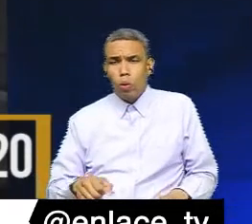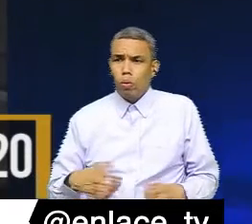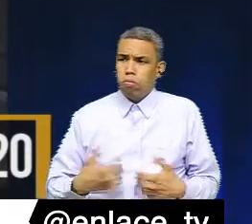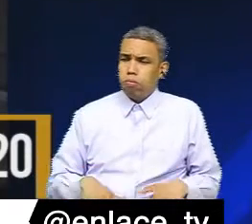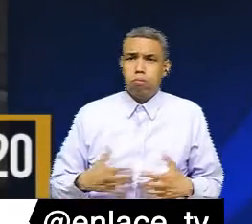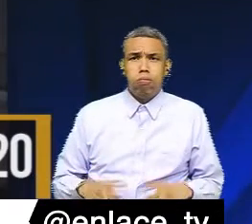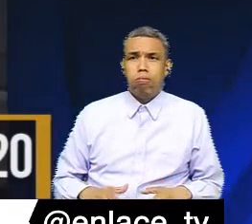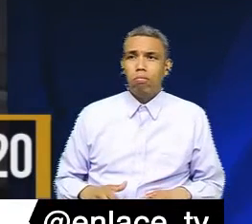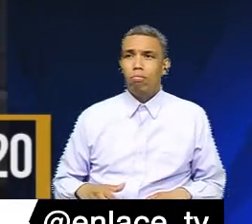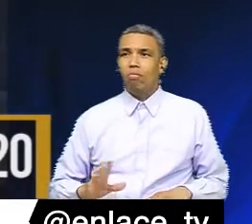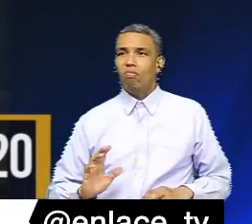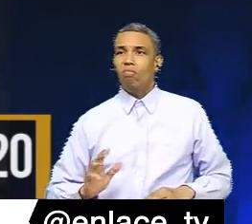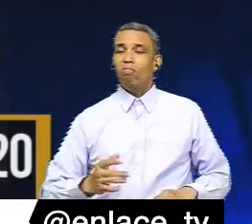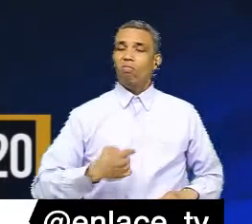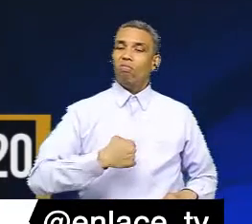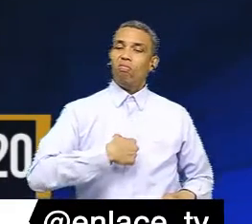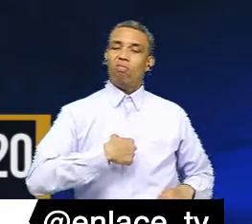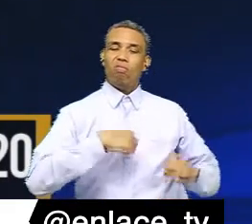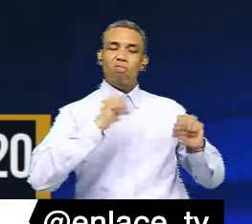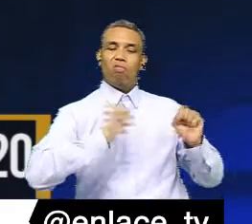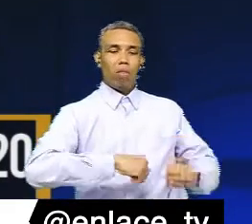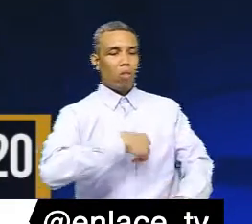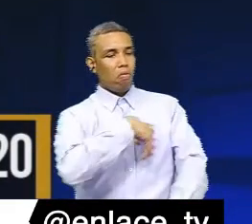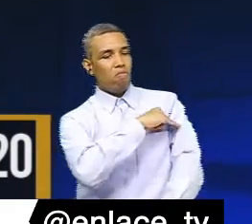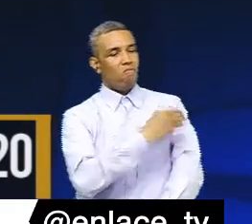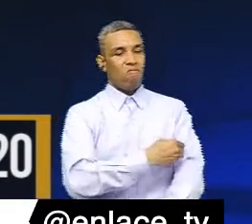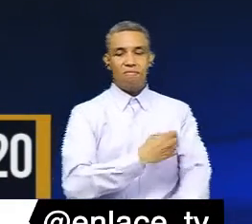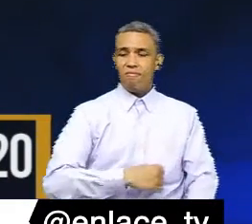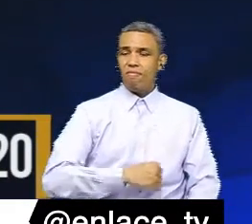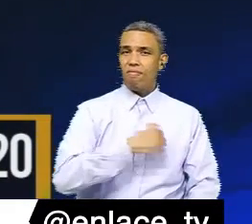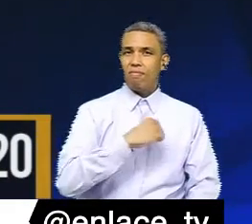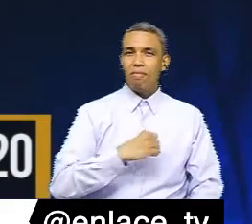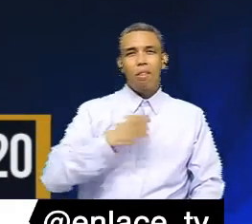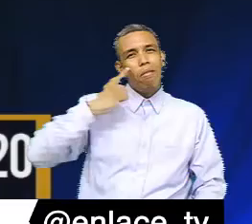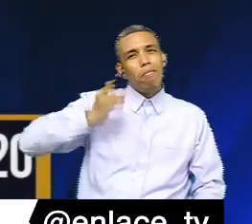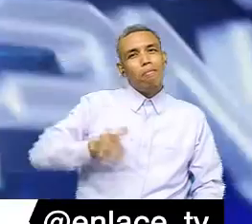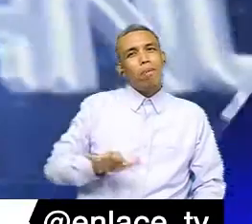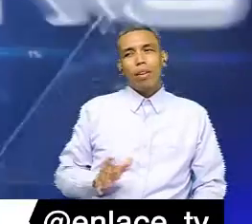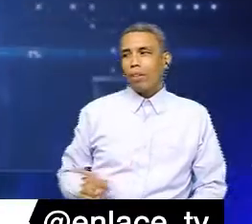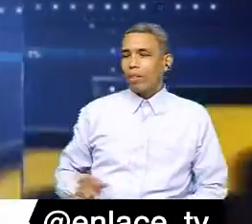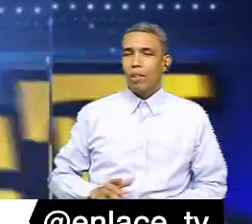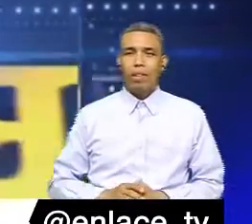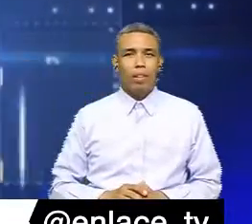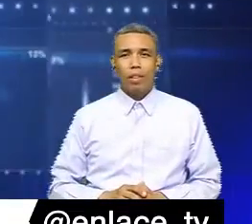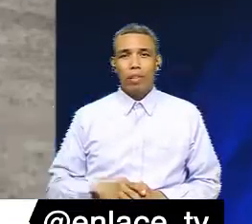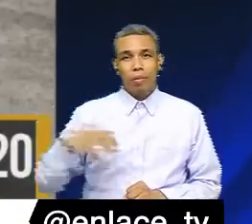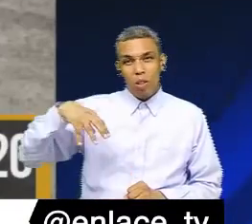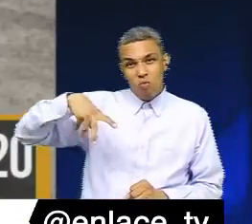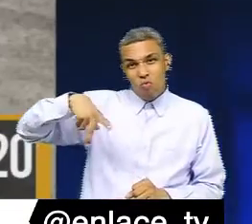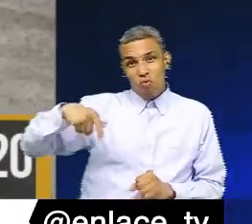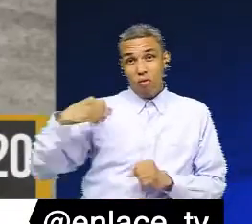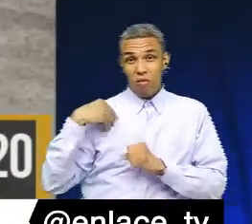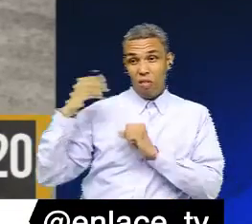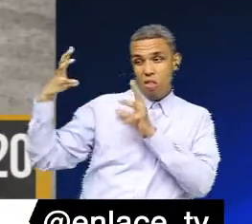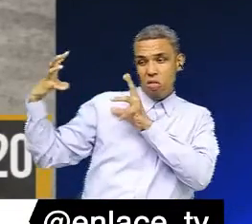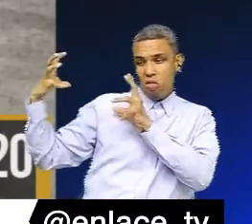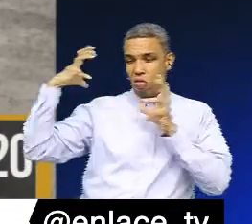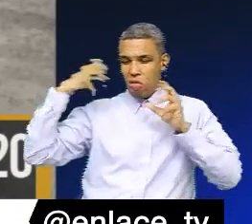fotografía retando la máxima capacidad de su moto al transitar con una gran carga de naranjas y si de